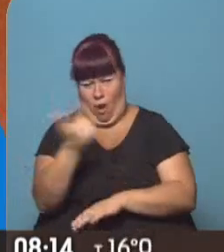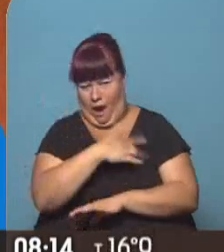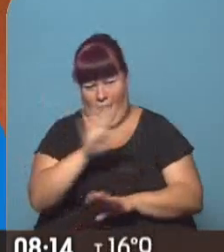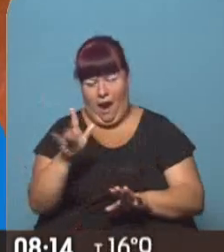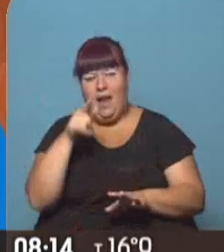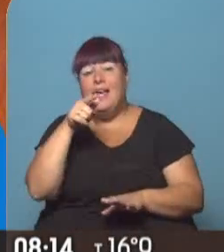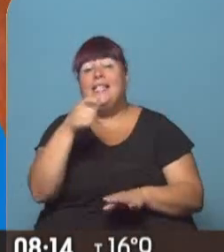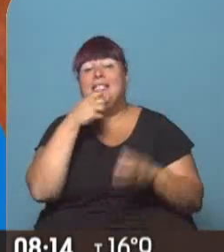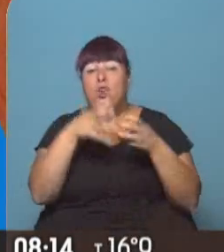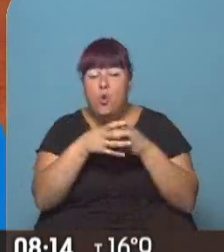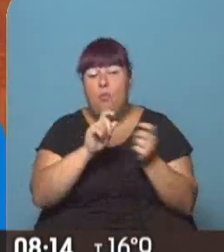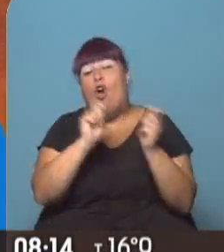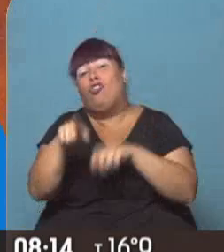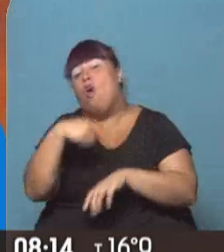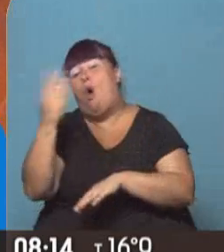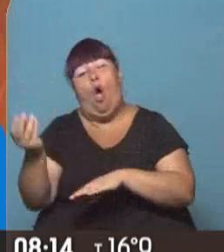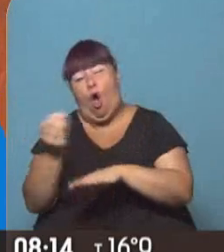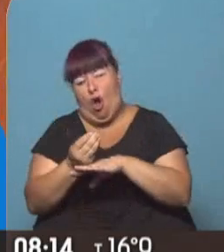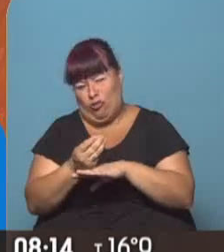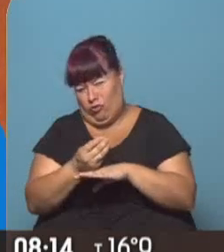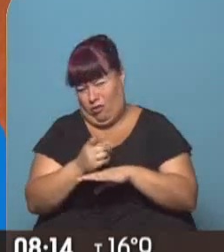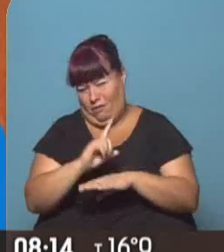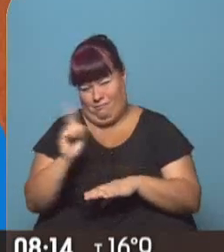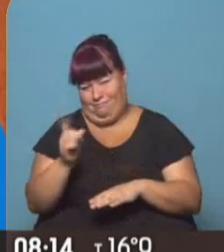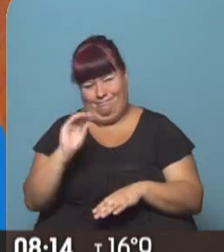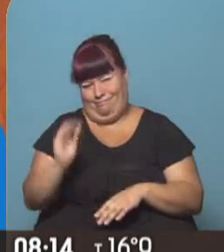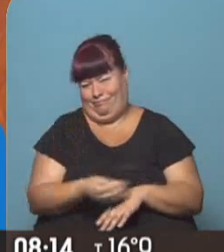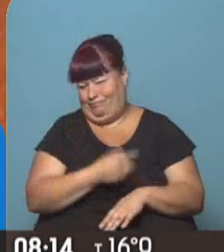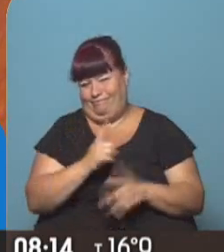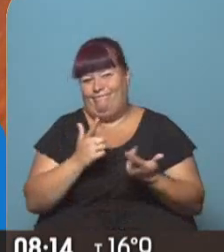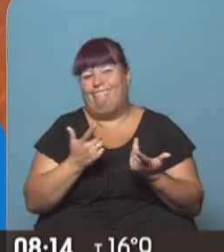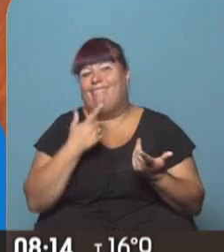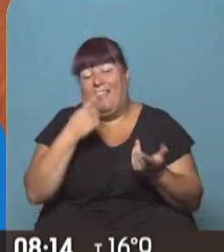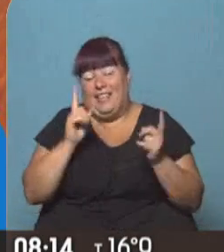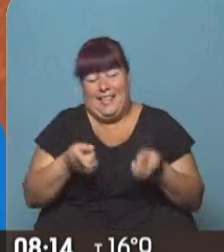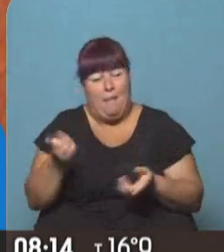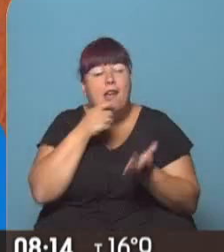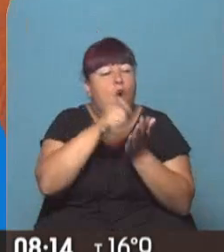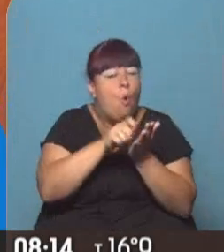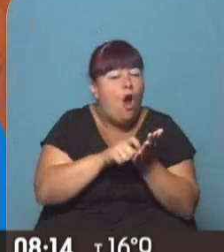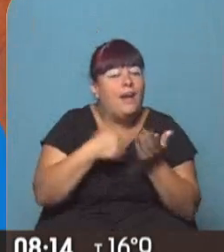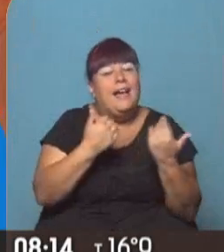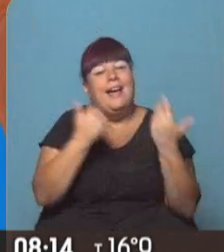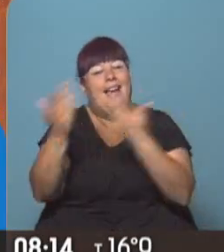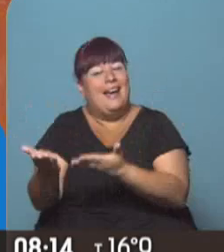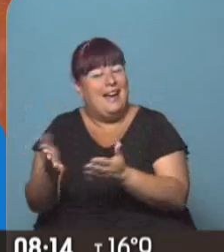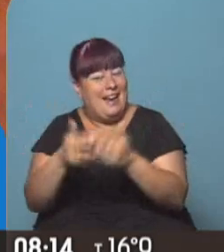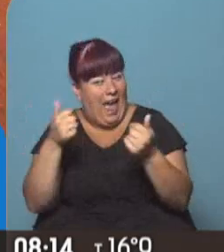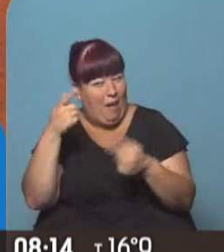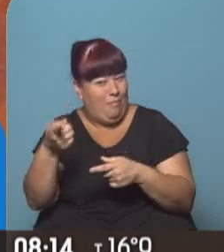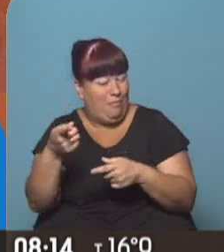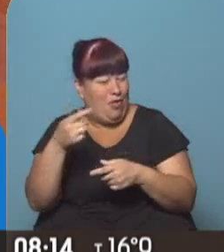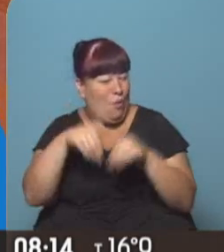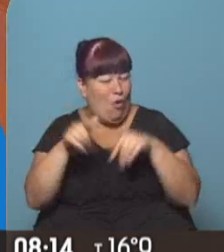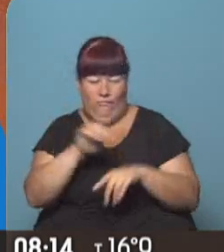si su partido lo reemplazara, no habría, indican también todas las encuestas, una traslación inmediata